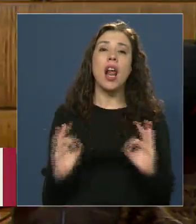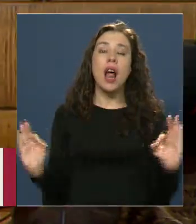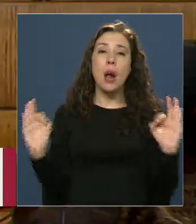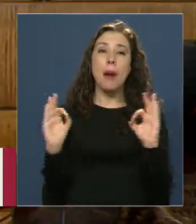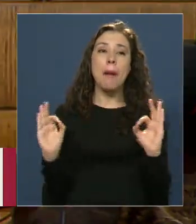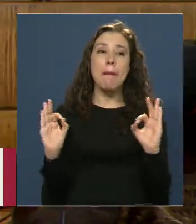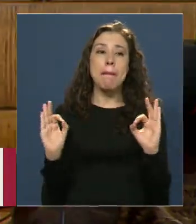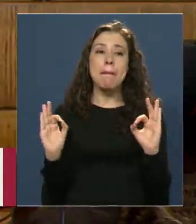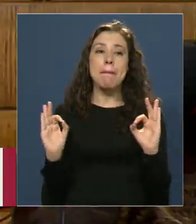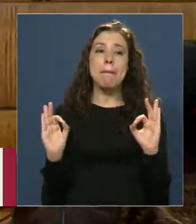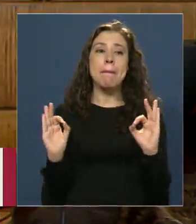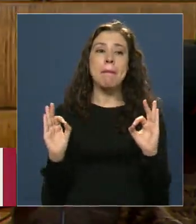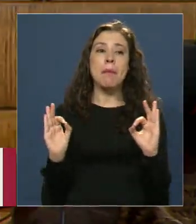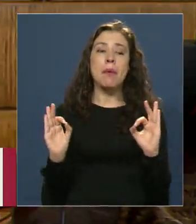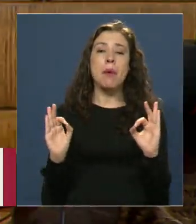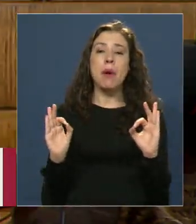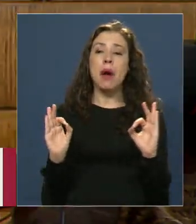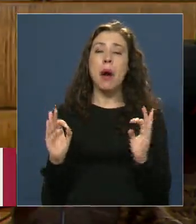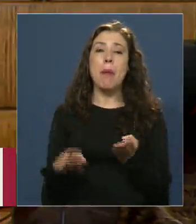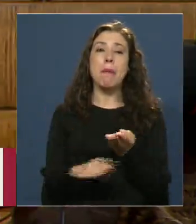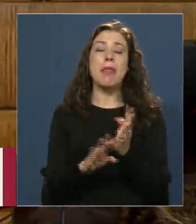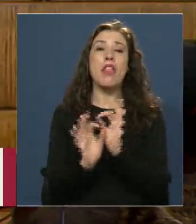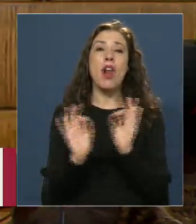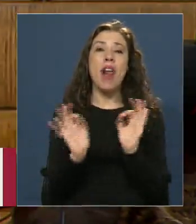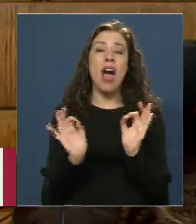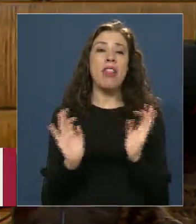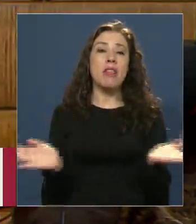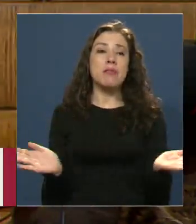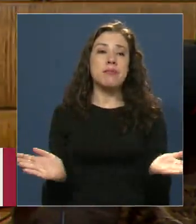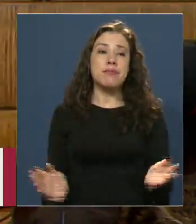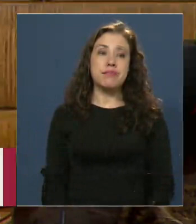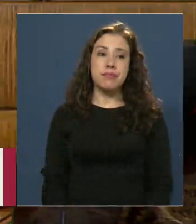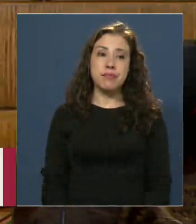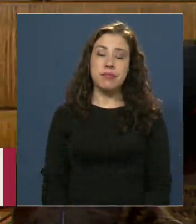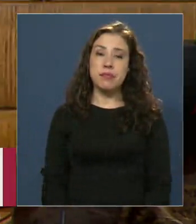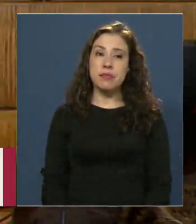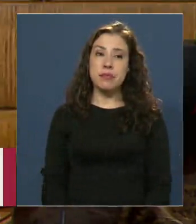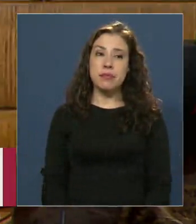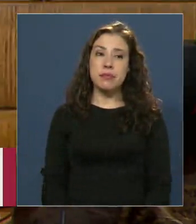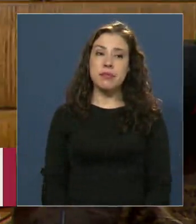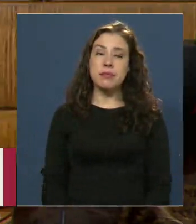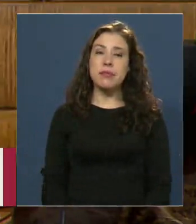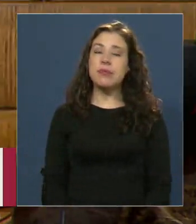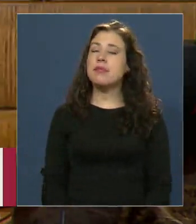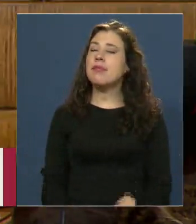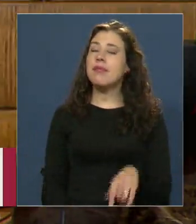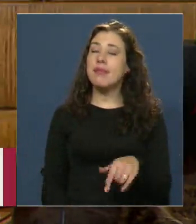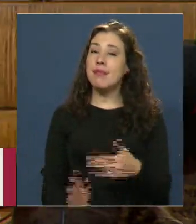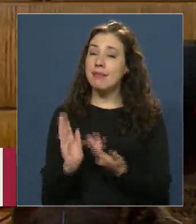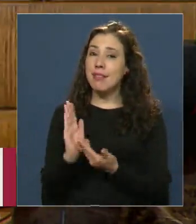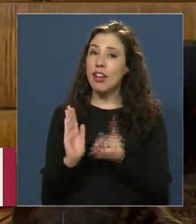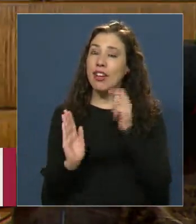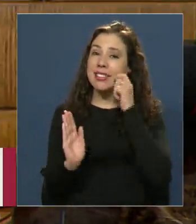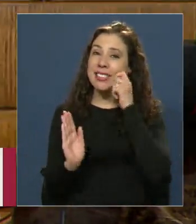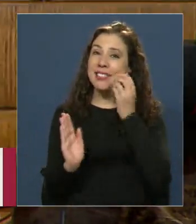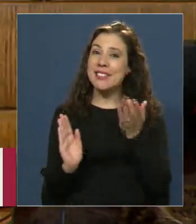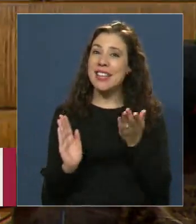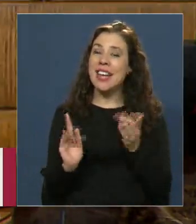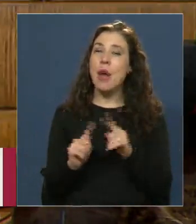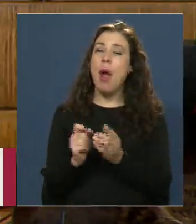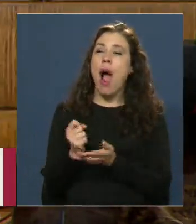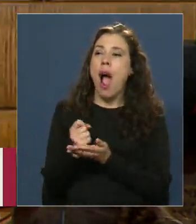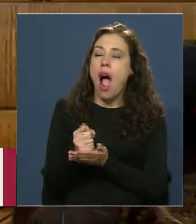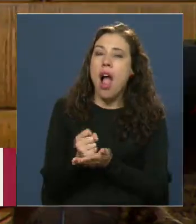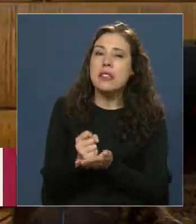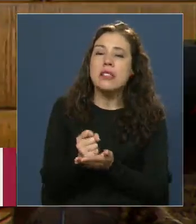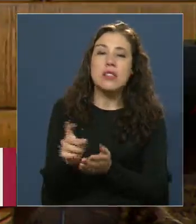ninguna ventaja ni nunca le he pedido nada. Bueno, esto tampoco significa de darle justamente el enfoque de asistencialismo